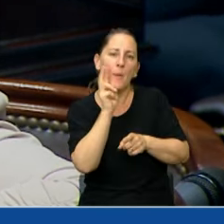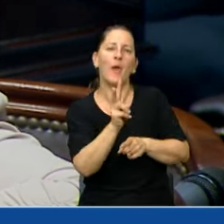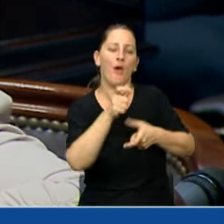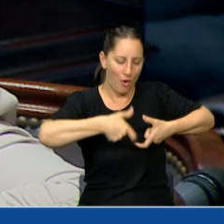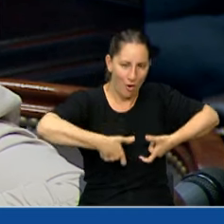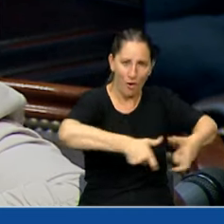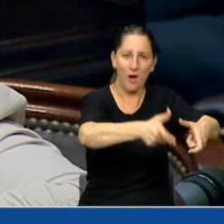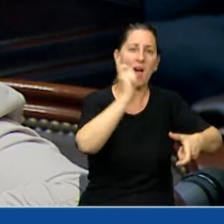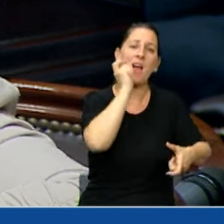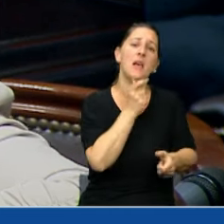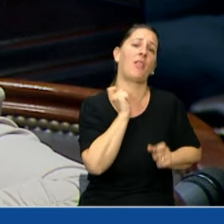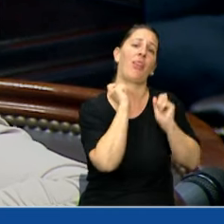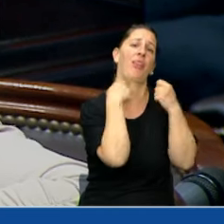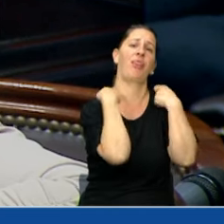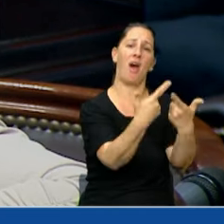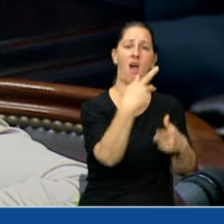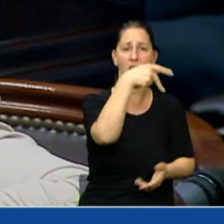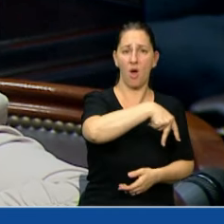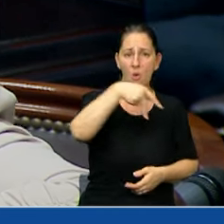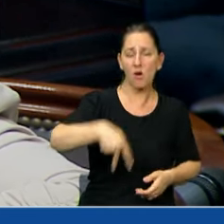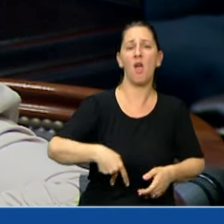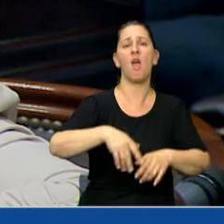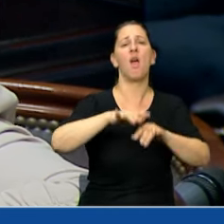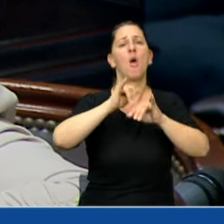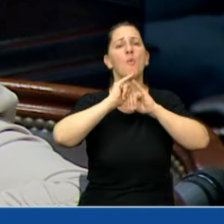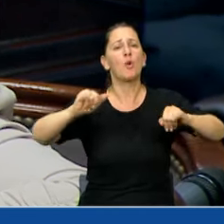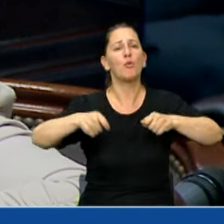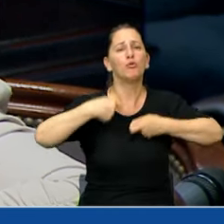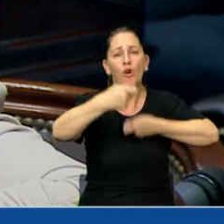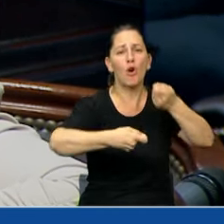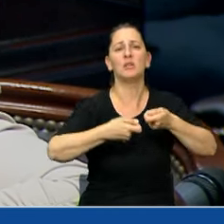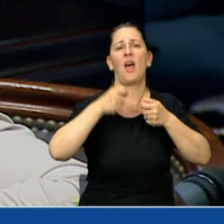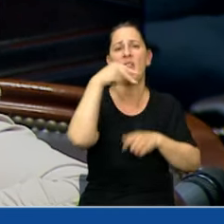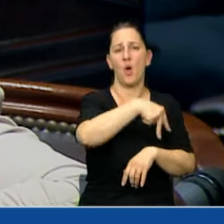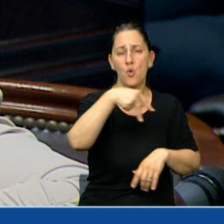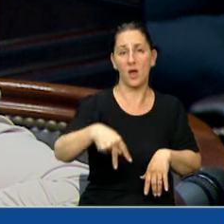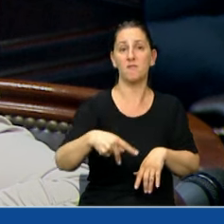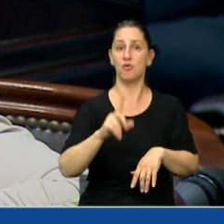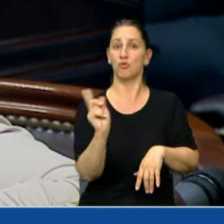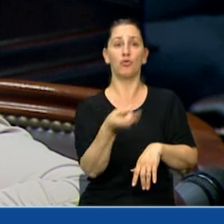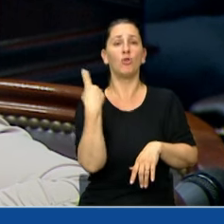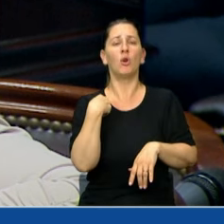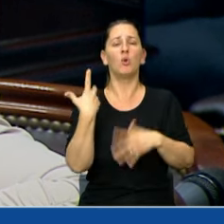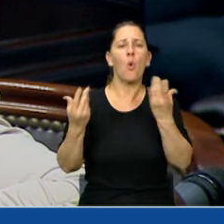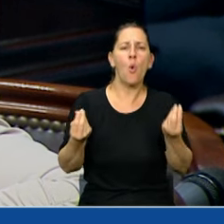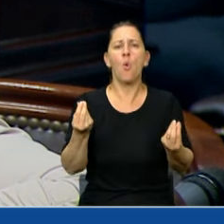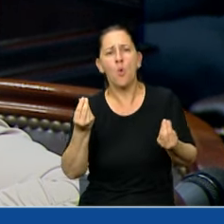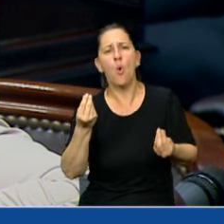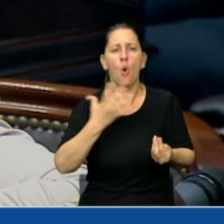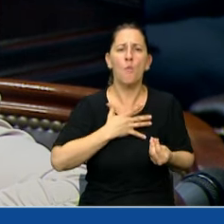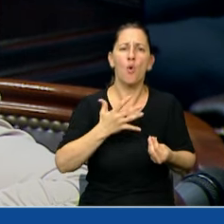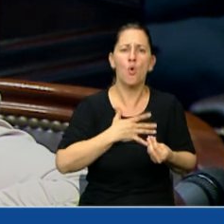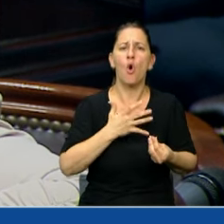gasoductos son para neuquen que los régimenes de promoción que son para neuquen mientras que nosotros nosotros seguimos penando por la